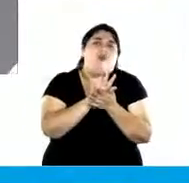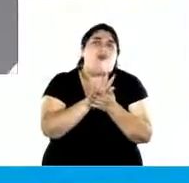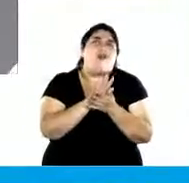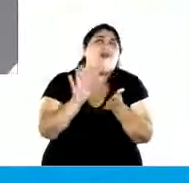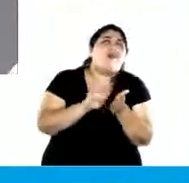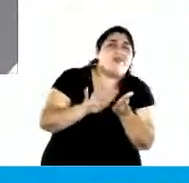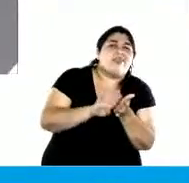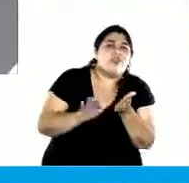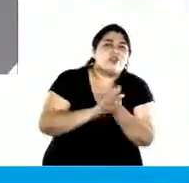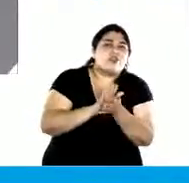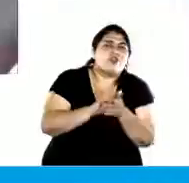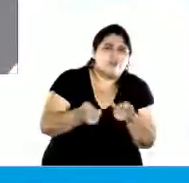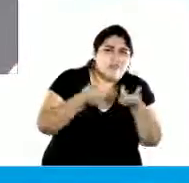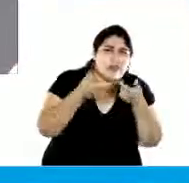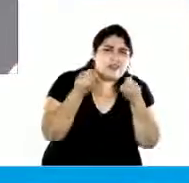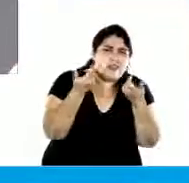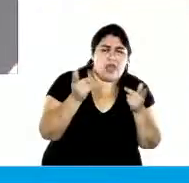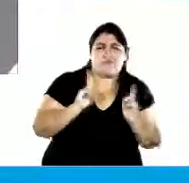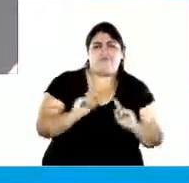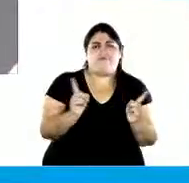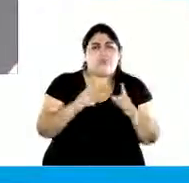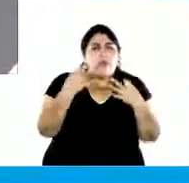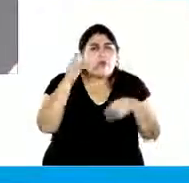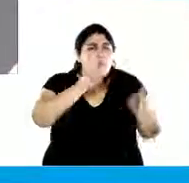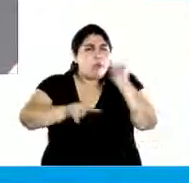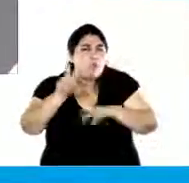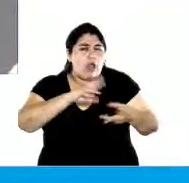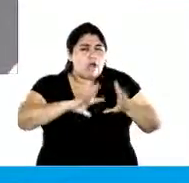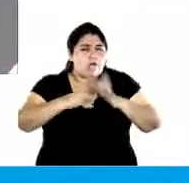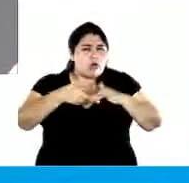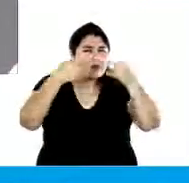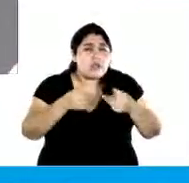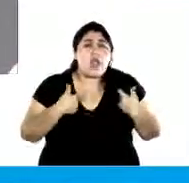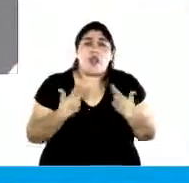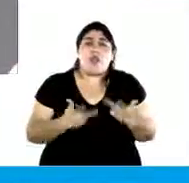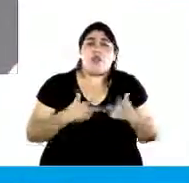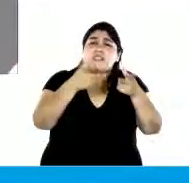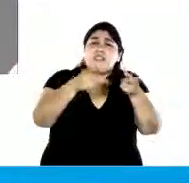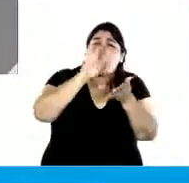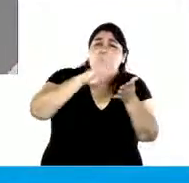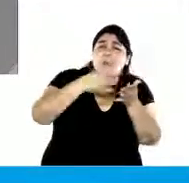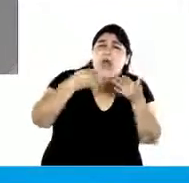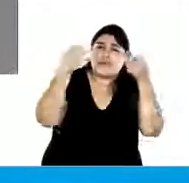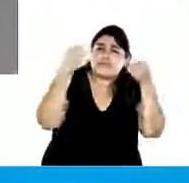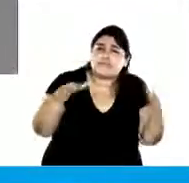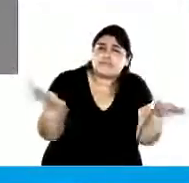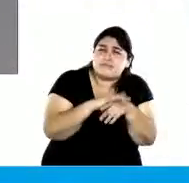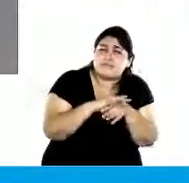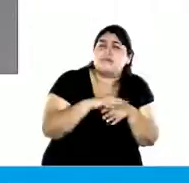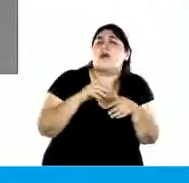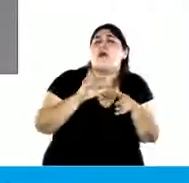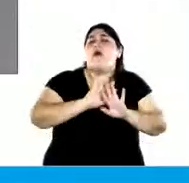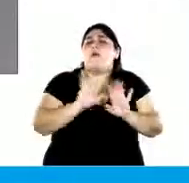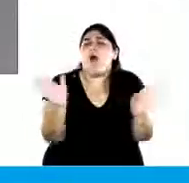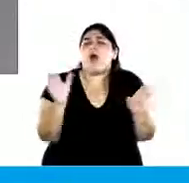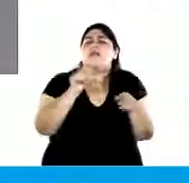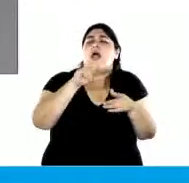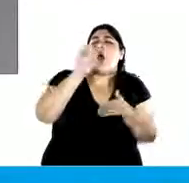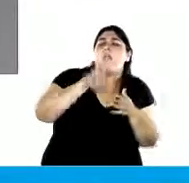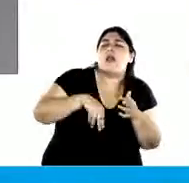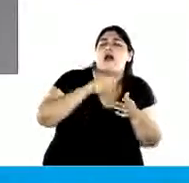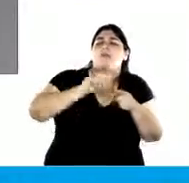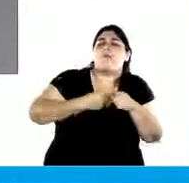La solución va por sincerar la situación, decir si vamos a tener un plan de vacunación efectivo, dejar de hacer un plan de